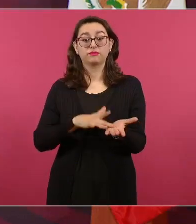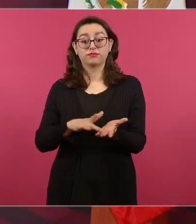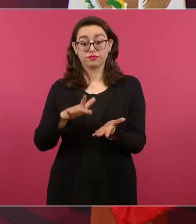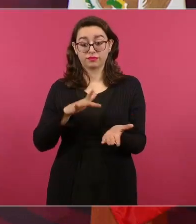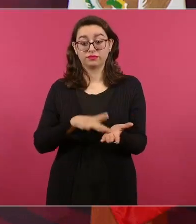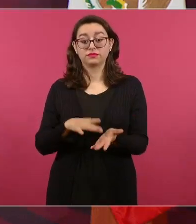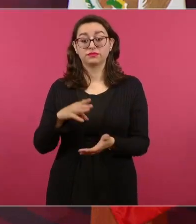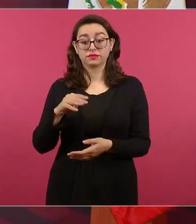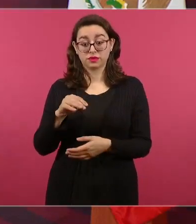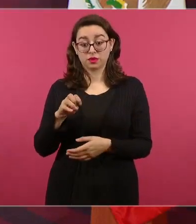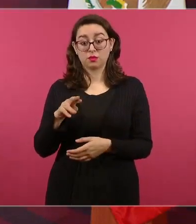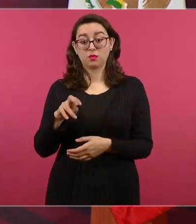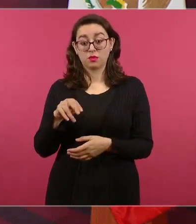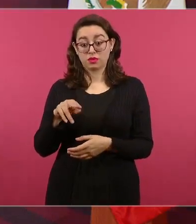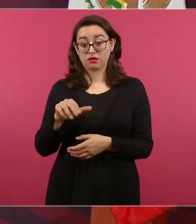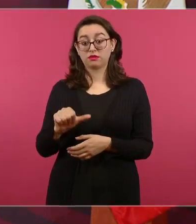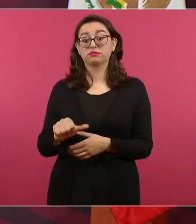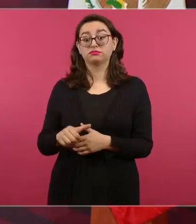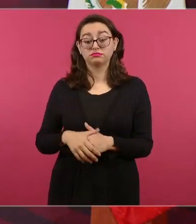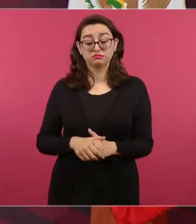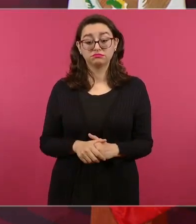El movimiento de transformación.